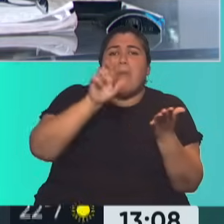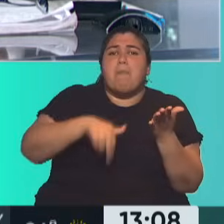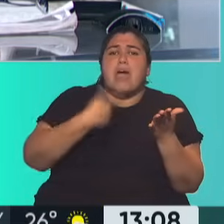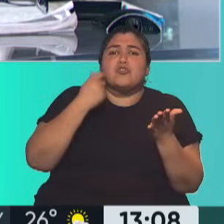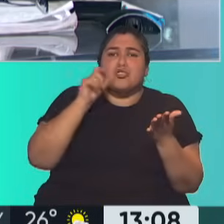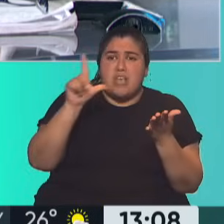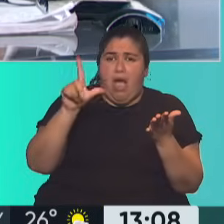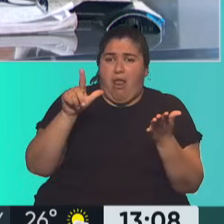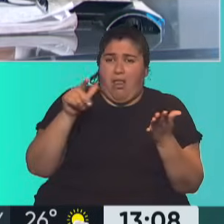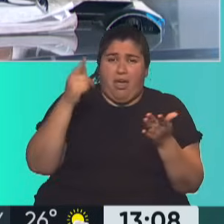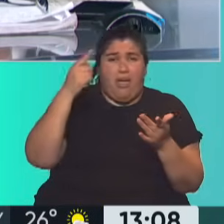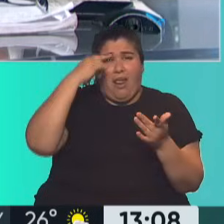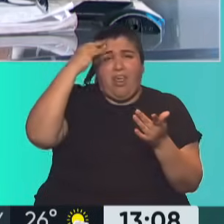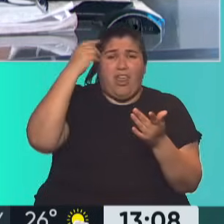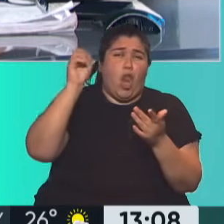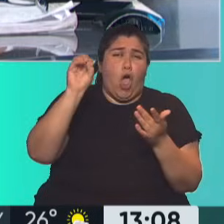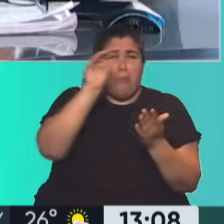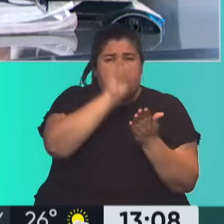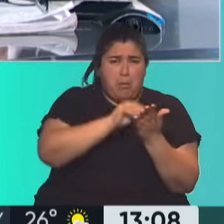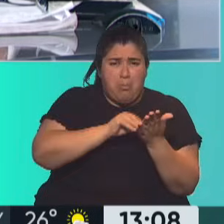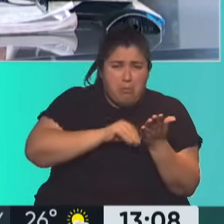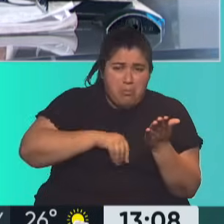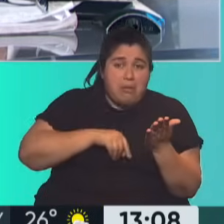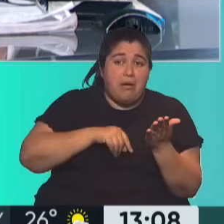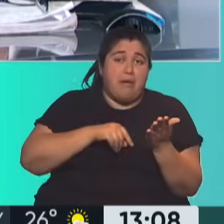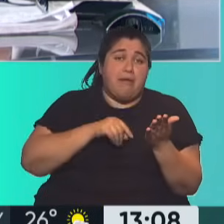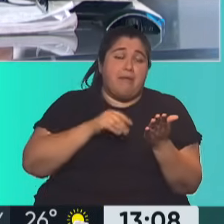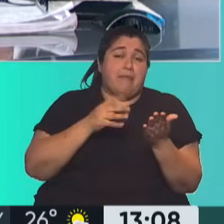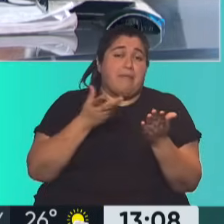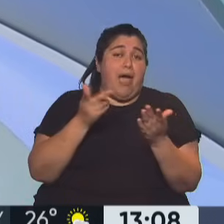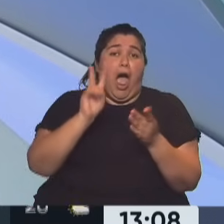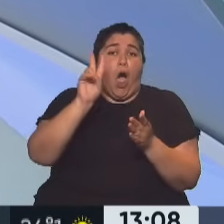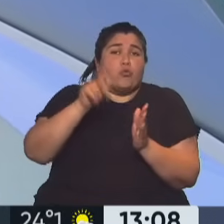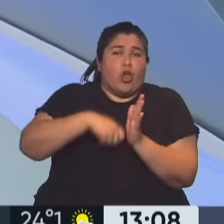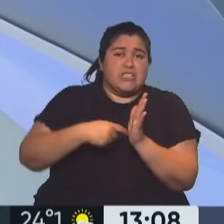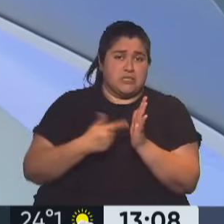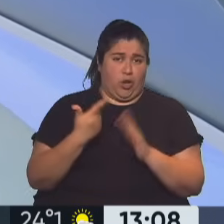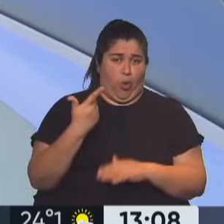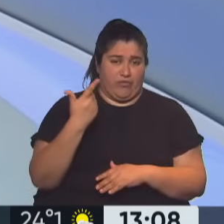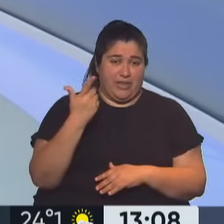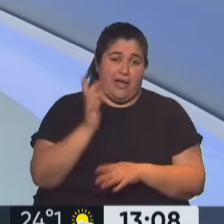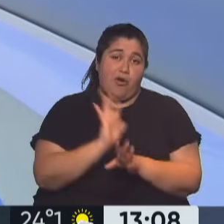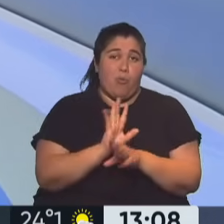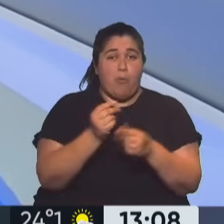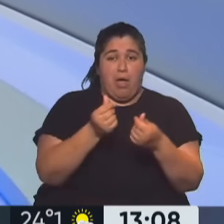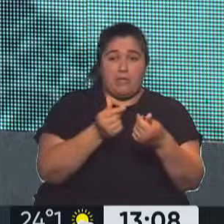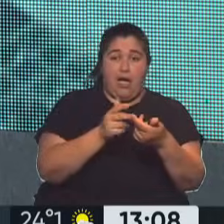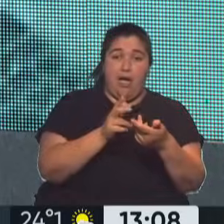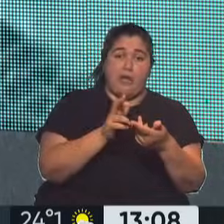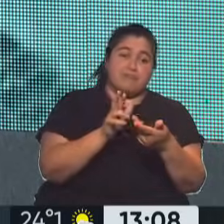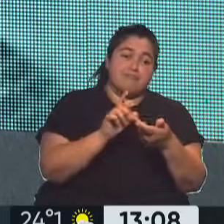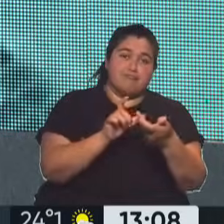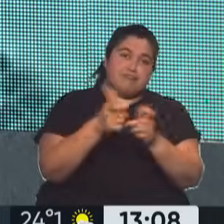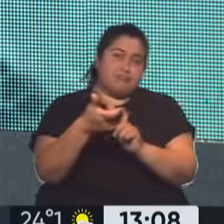es decir inventaban los nombres o sea Muchas veces ni siquiera autorización para hacer el famoso rulo de